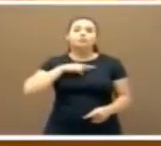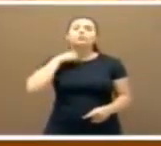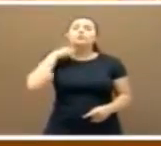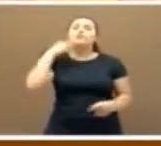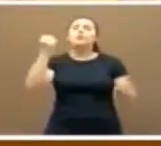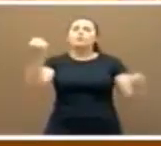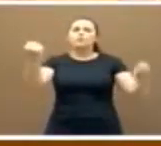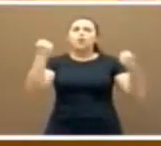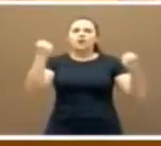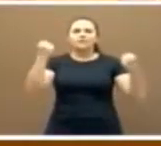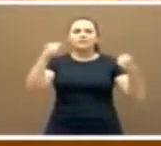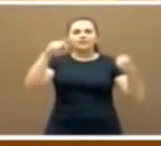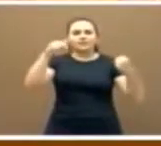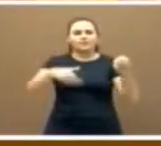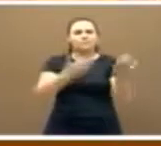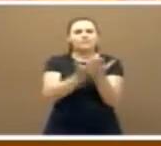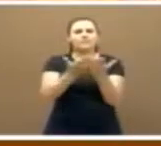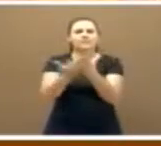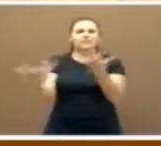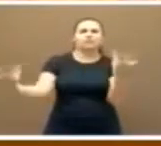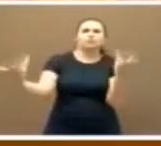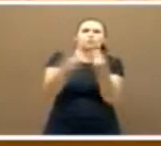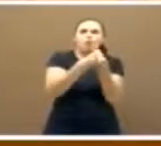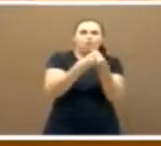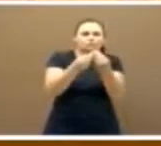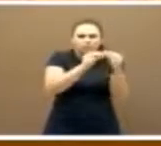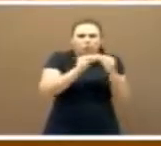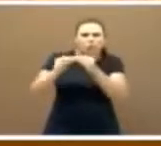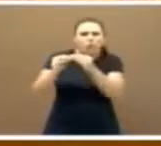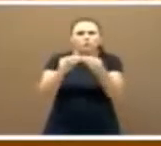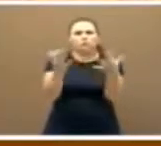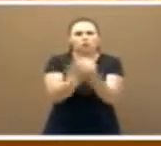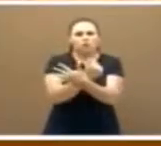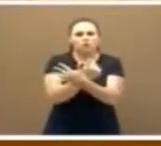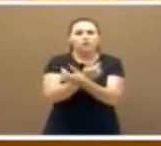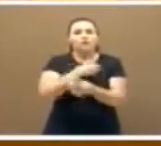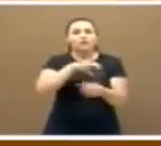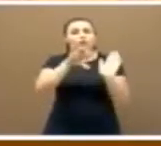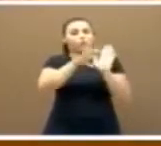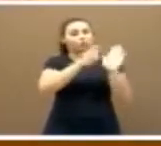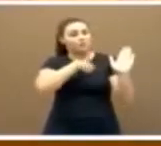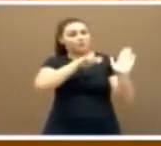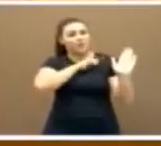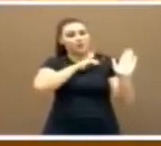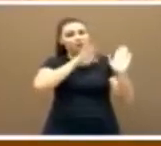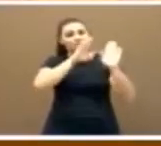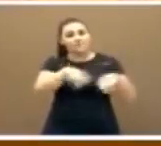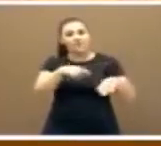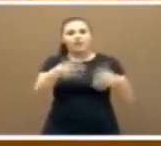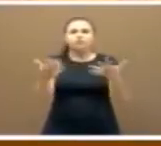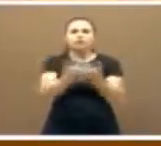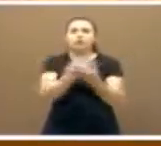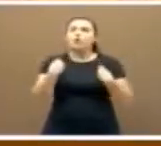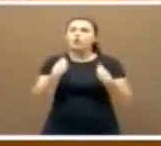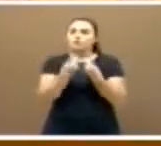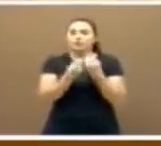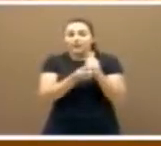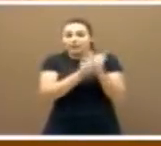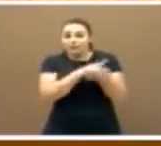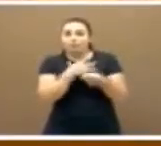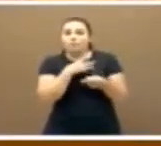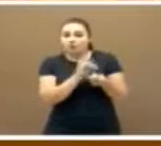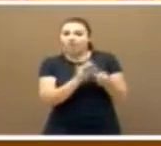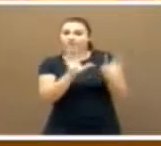desde aquí, pidiendo la unidad de los demócratas, el respeto por la legalidad y que la Constitución española sea un marco de convivencia que se puede